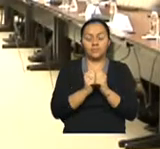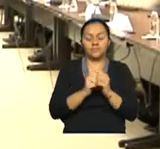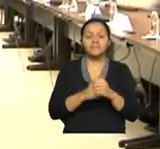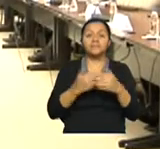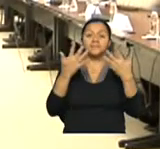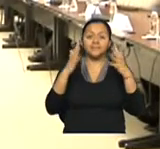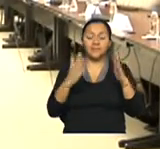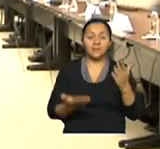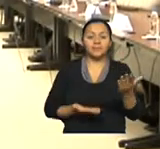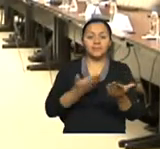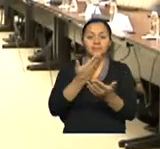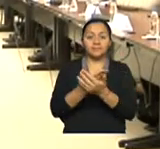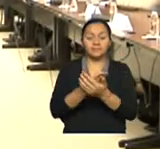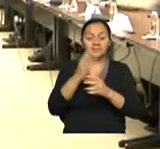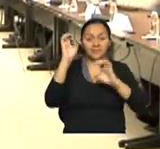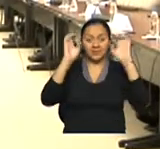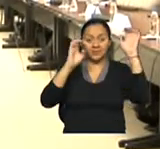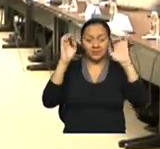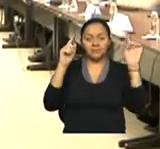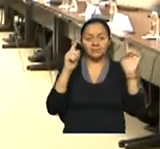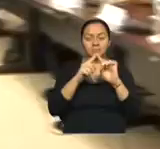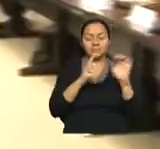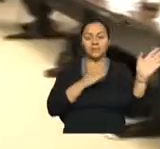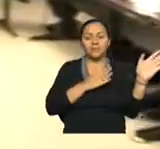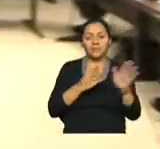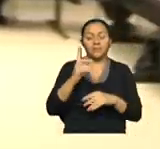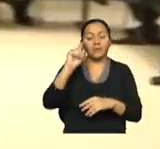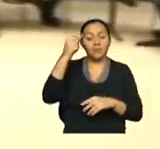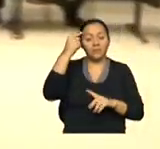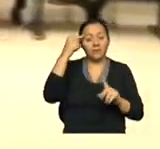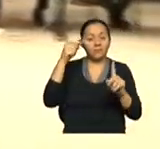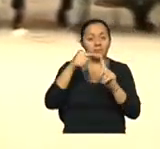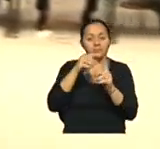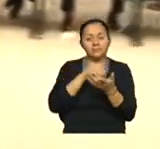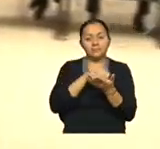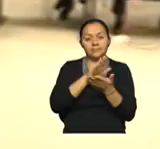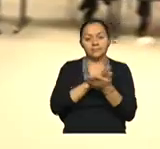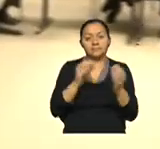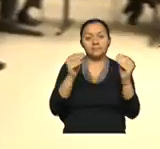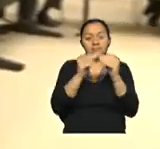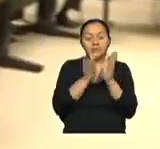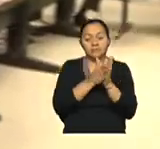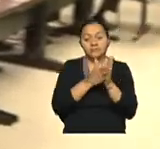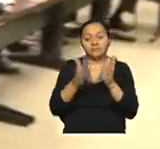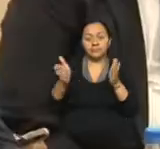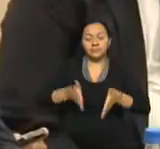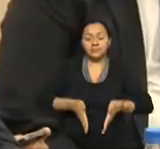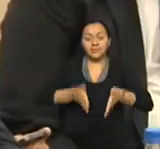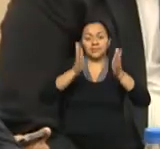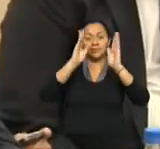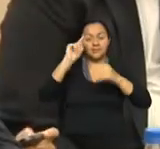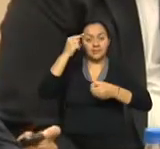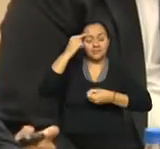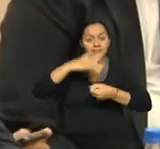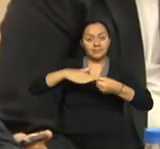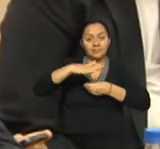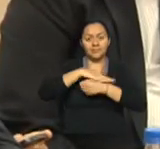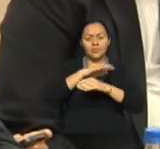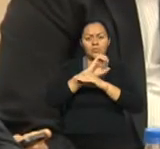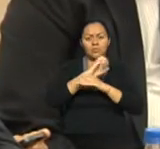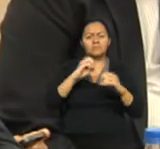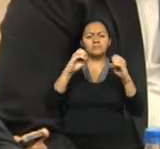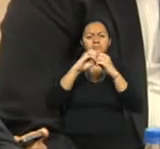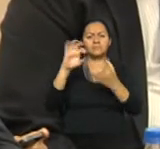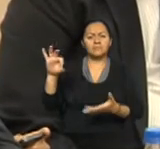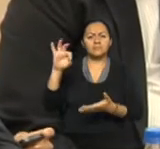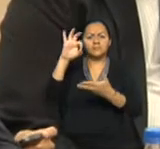la presentación de estas estrategias como política gubernamental para mantener y ampliar la red vial estatal del Ecuador, varios de los